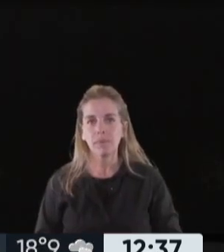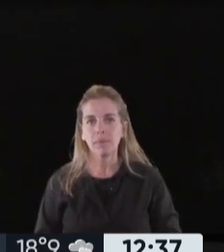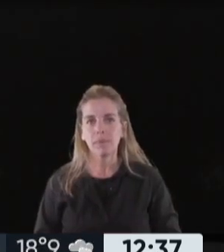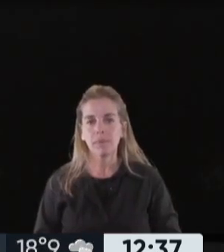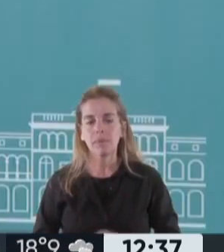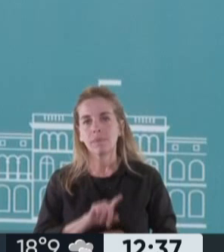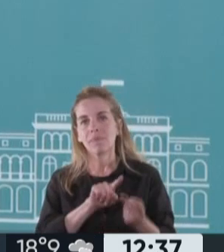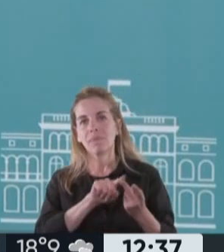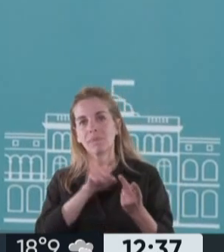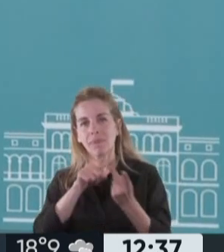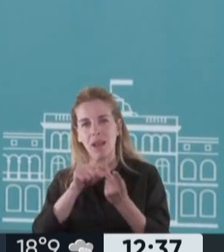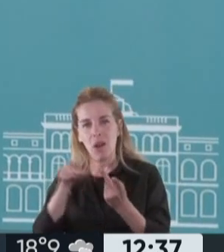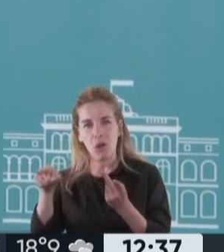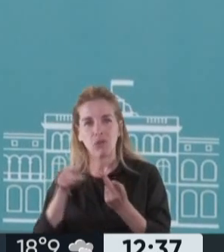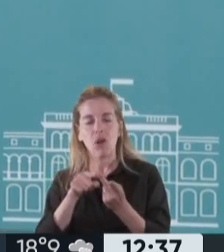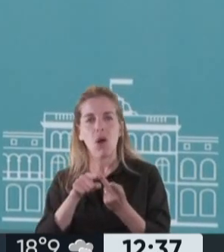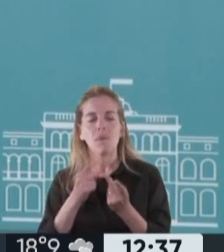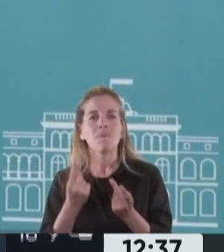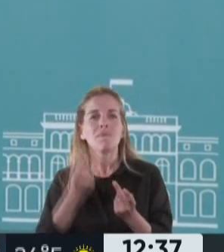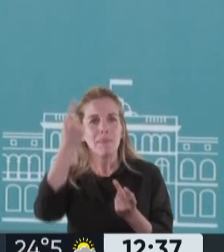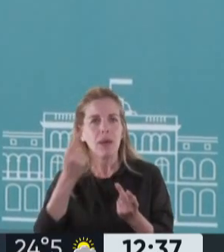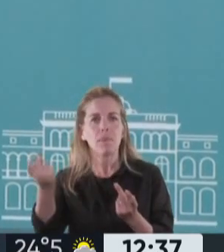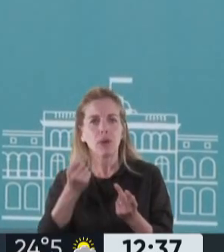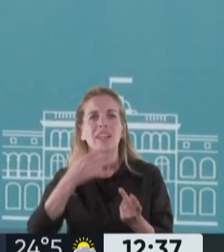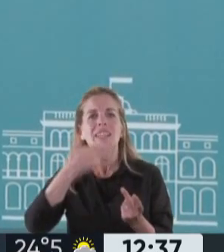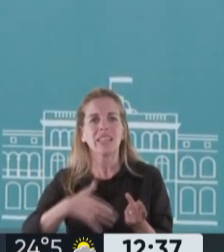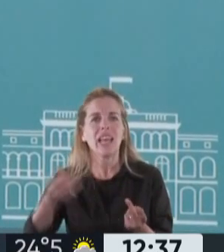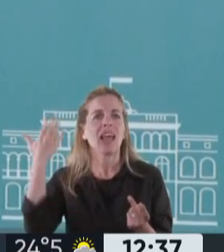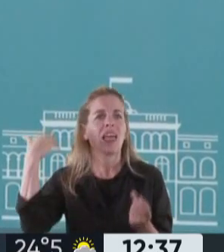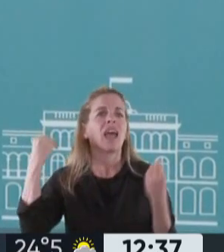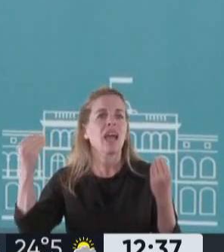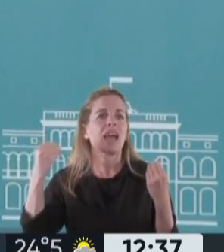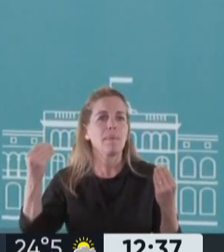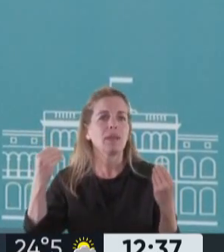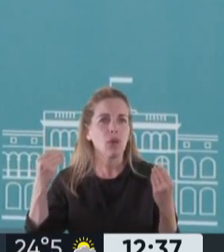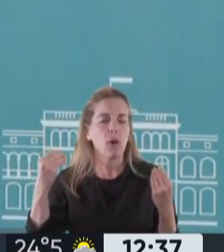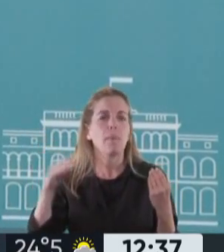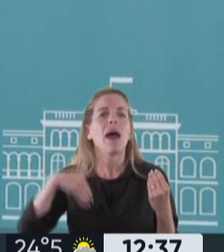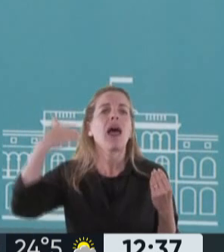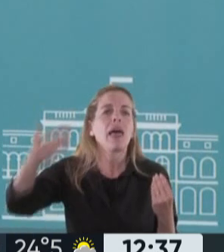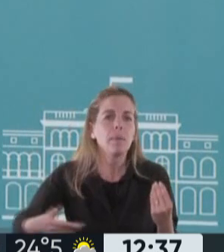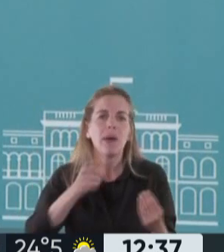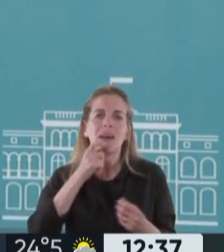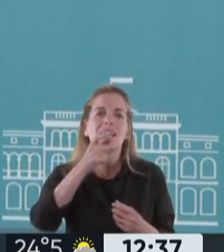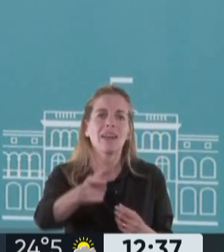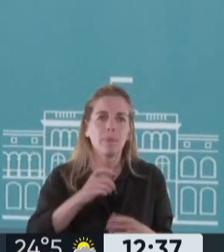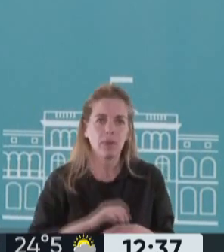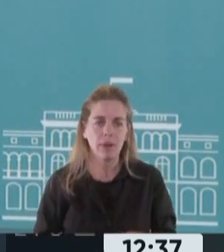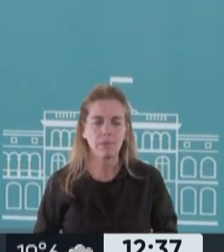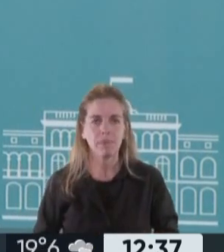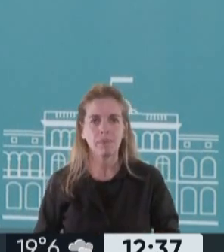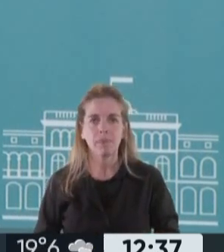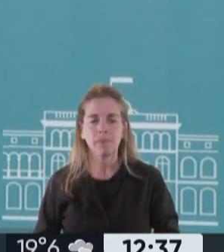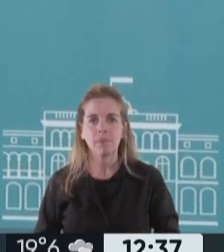Yo creo que primero hay que entender qué es lo que pasó para poder dar una respuesta.